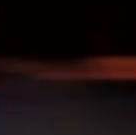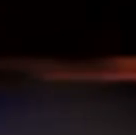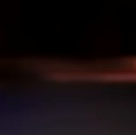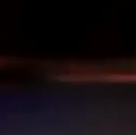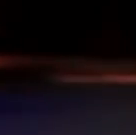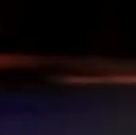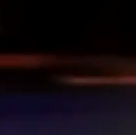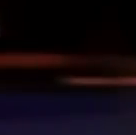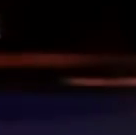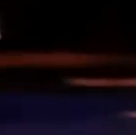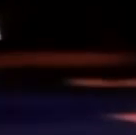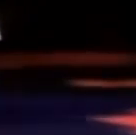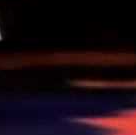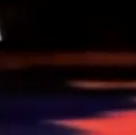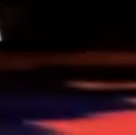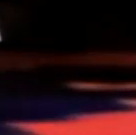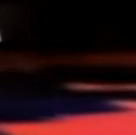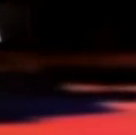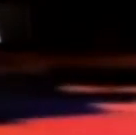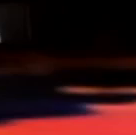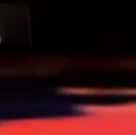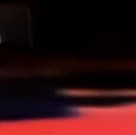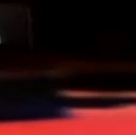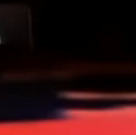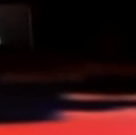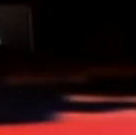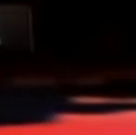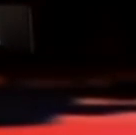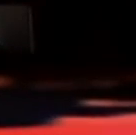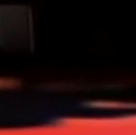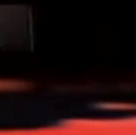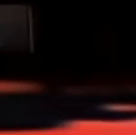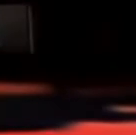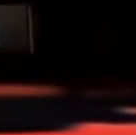Telerama Noticias presenta su segmento Entrevista.